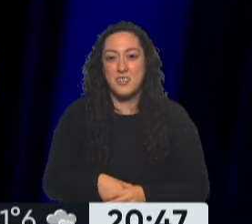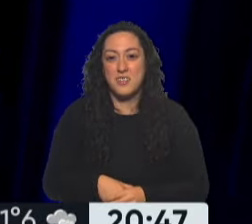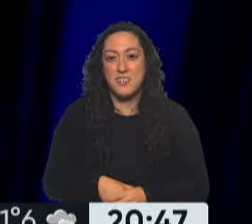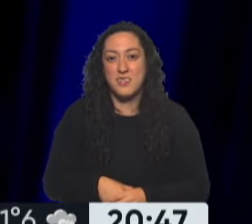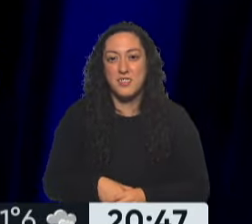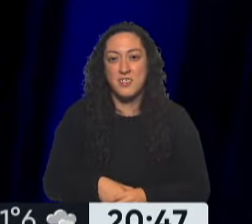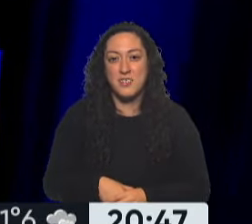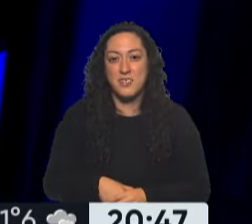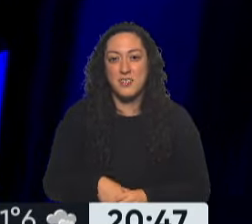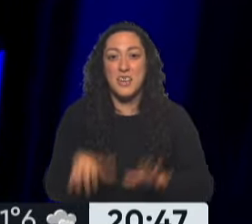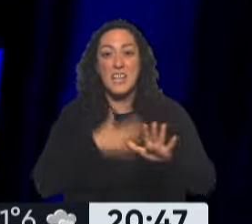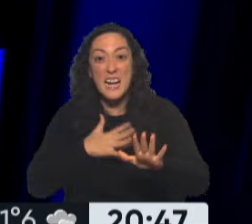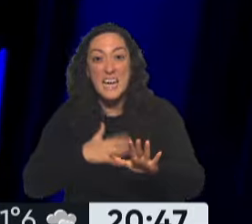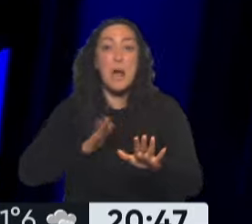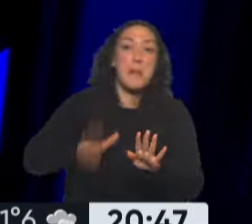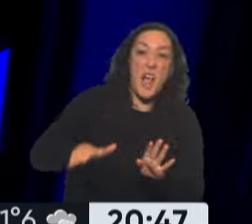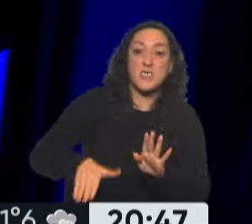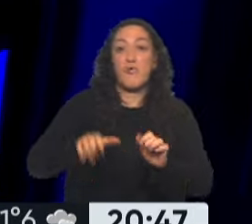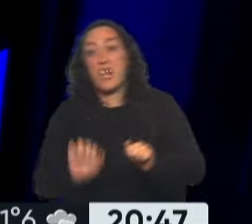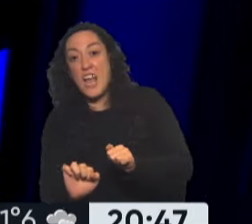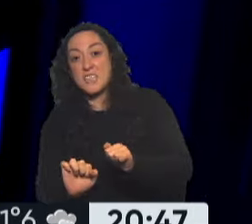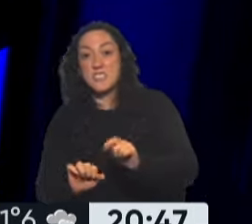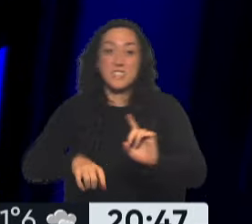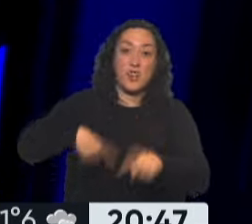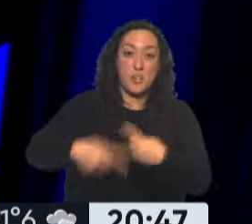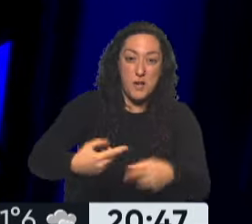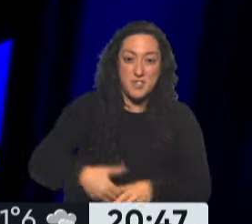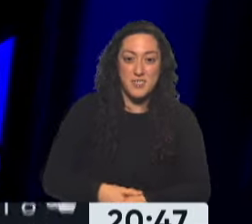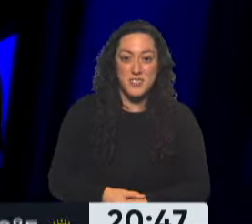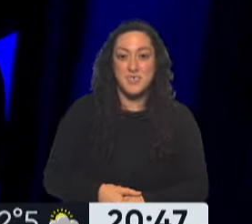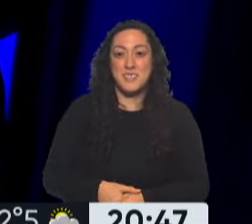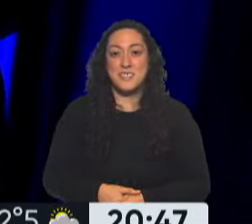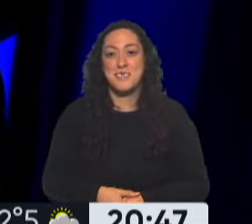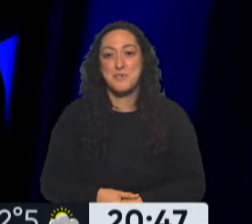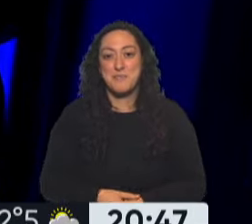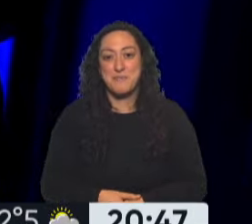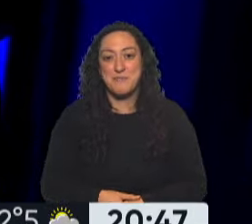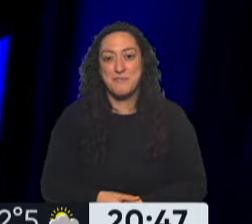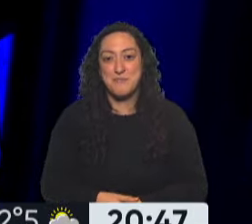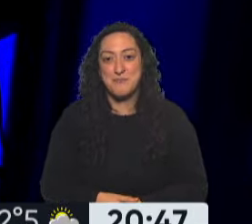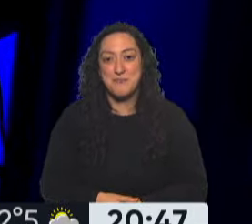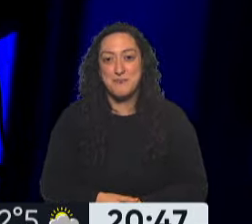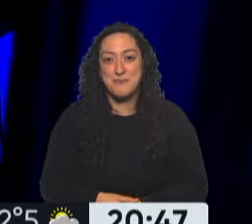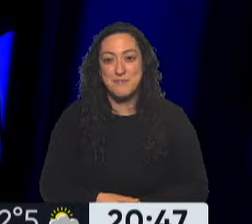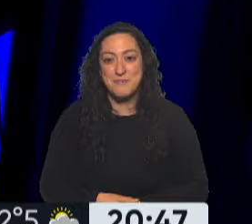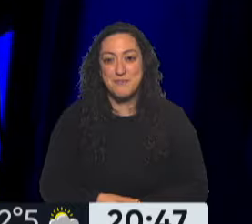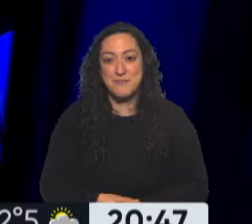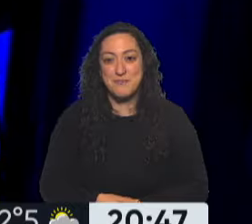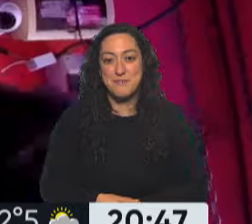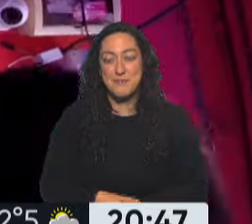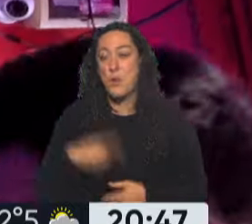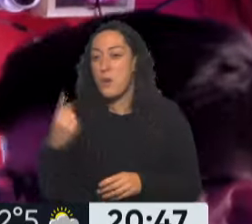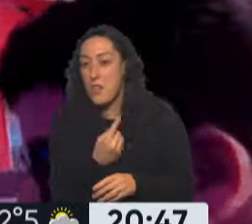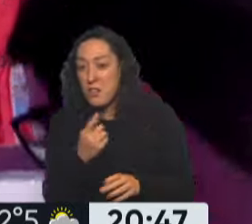simulador. Tranquila ahí, apretás un poco, frenás y seguís como... ¿Hace cuántas horas que estás acá? Una hora. ¿Una hora?